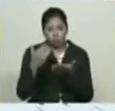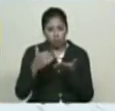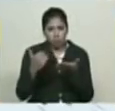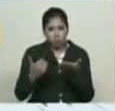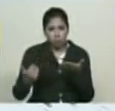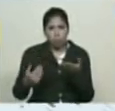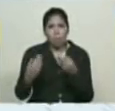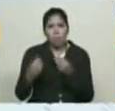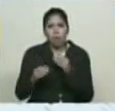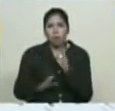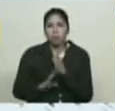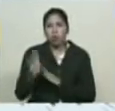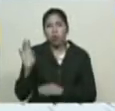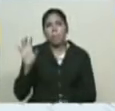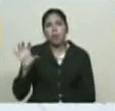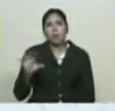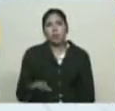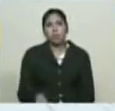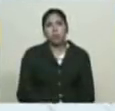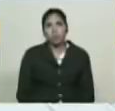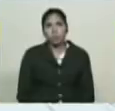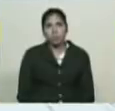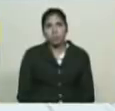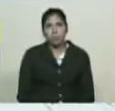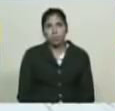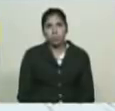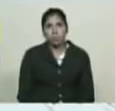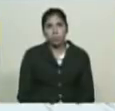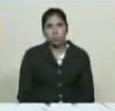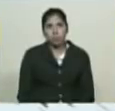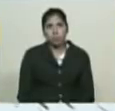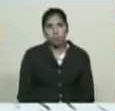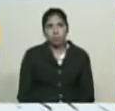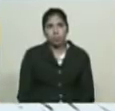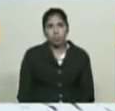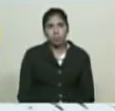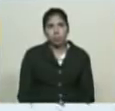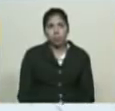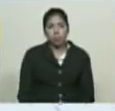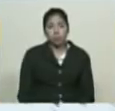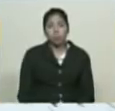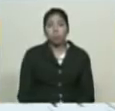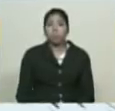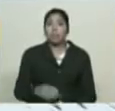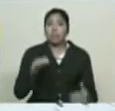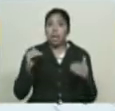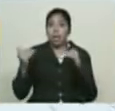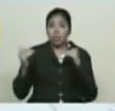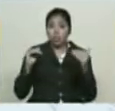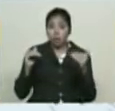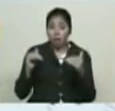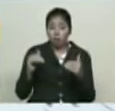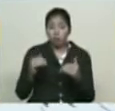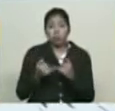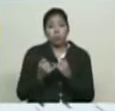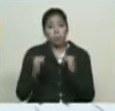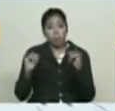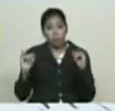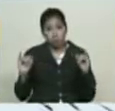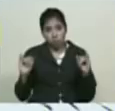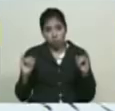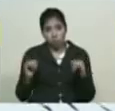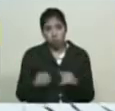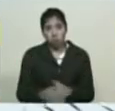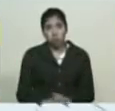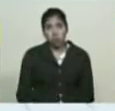el desarrollo de nuestro país, para el desarrollo de la patria ética, soberana, de